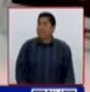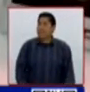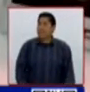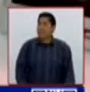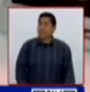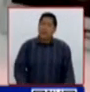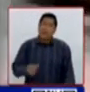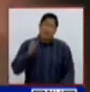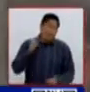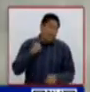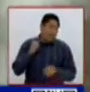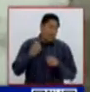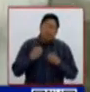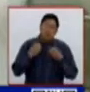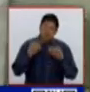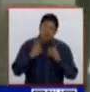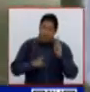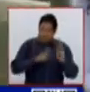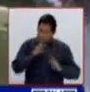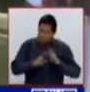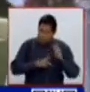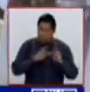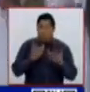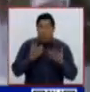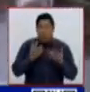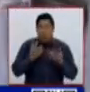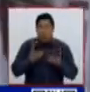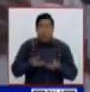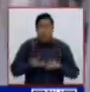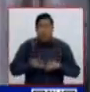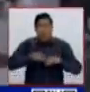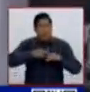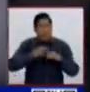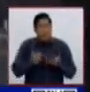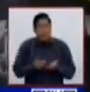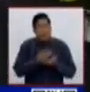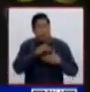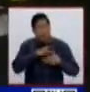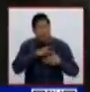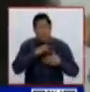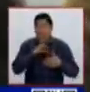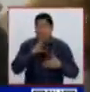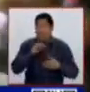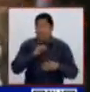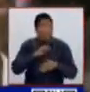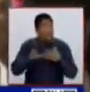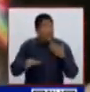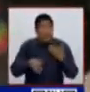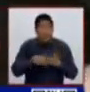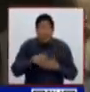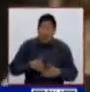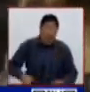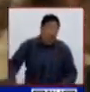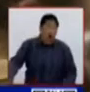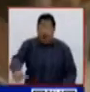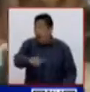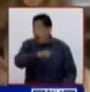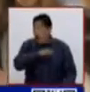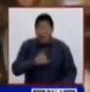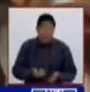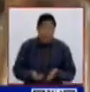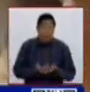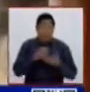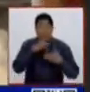Pero por supuesto, una gran mayoría de la población le gustaría recibir un incremento, pero no todos van a recibir, porque también hay gente que trabaja,